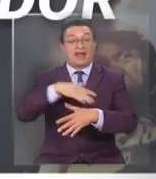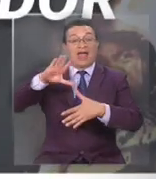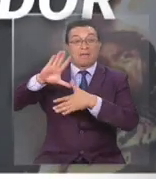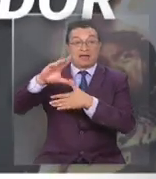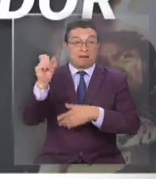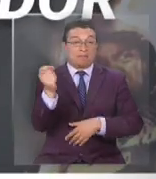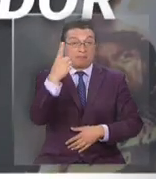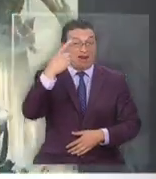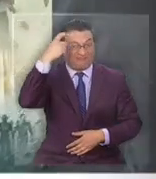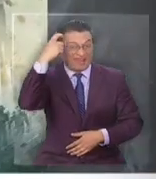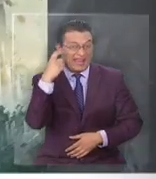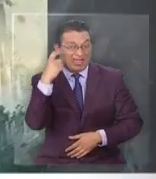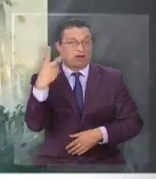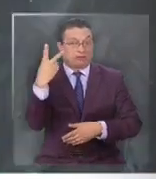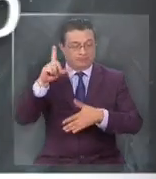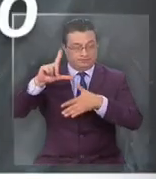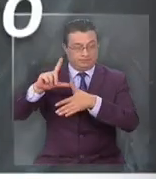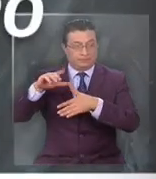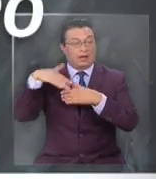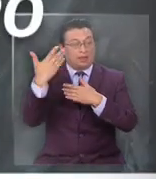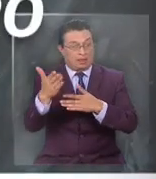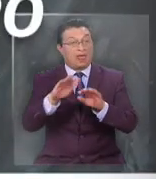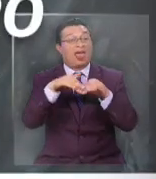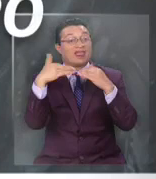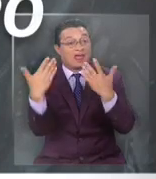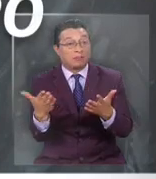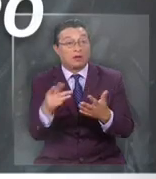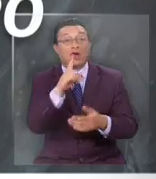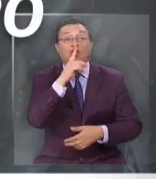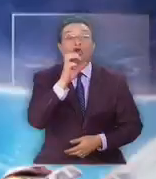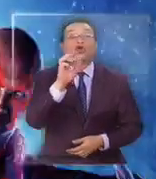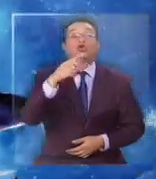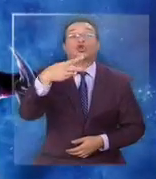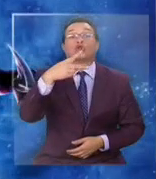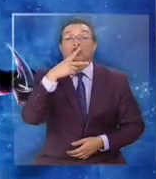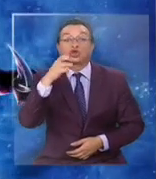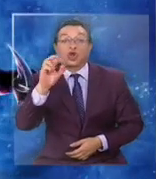primer Vengador. Vea, posterior a eso, Thor, el mundo oscuro.